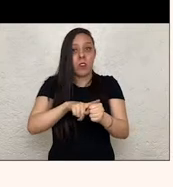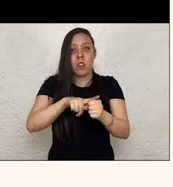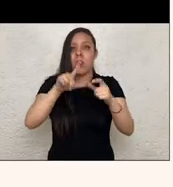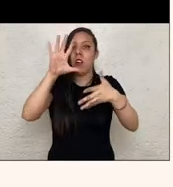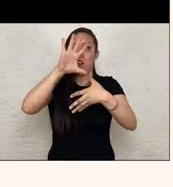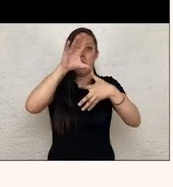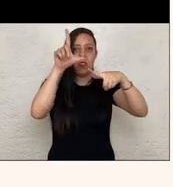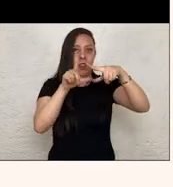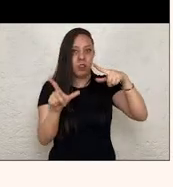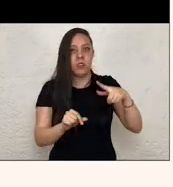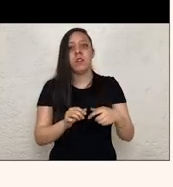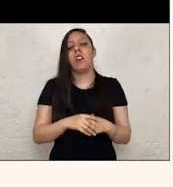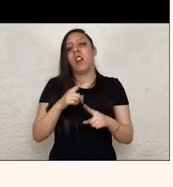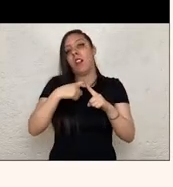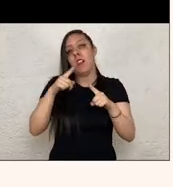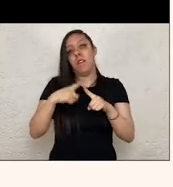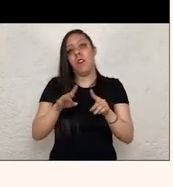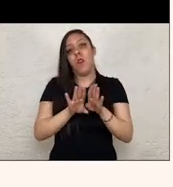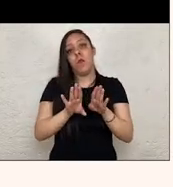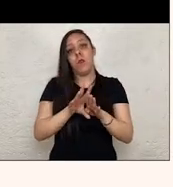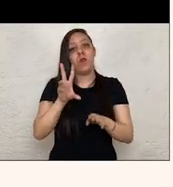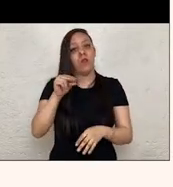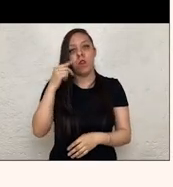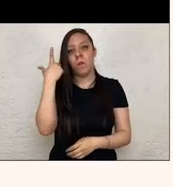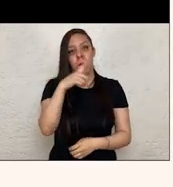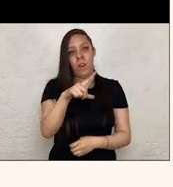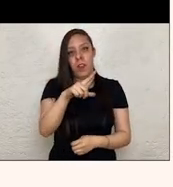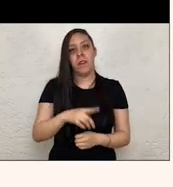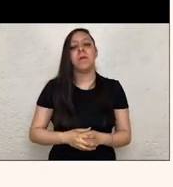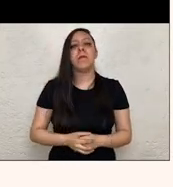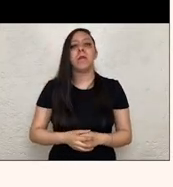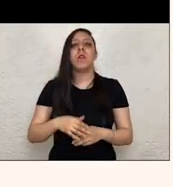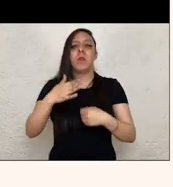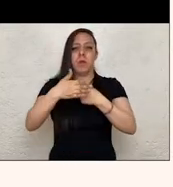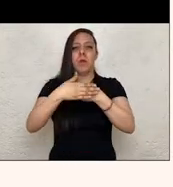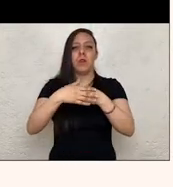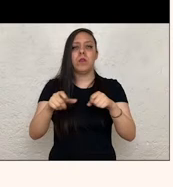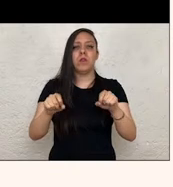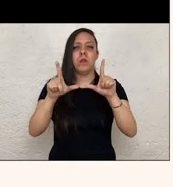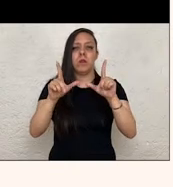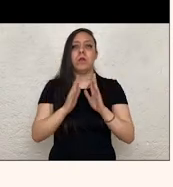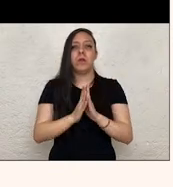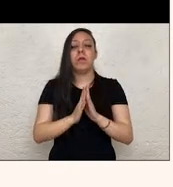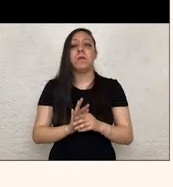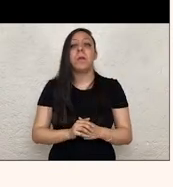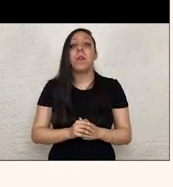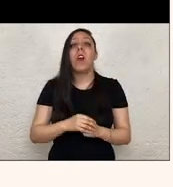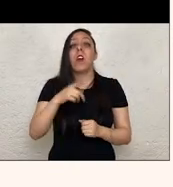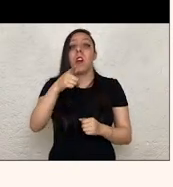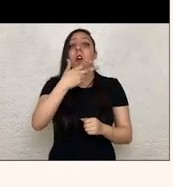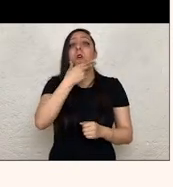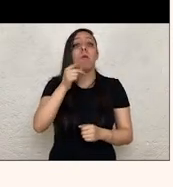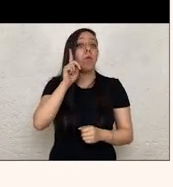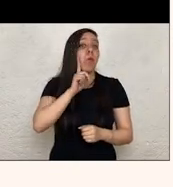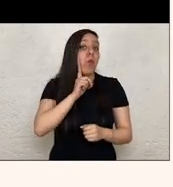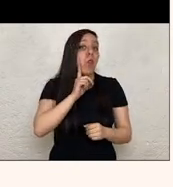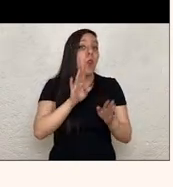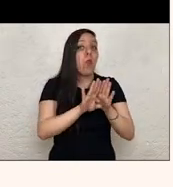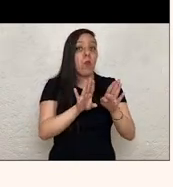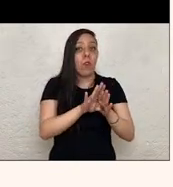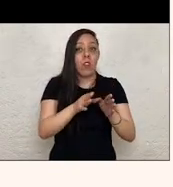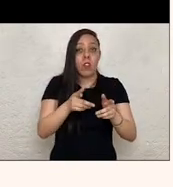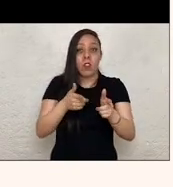decir, mesoamericanas. Y la próxima, hay otra aquí, otra mujer con otro bebé,